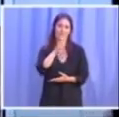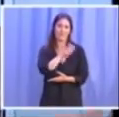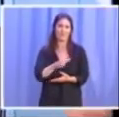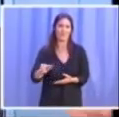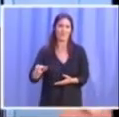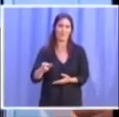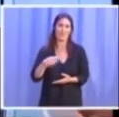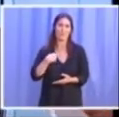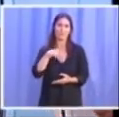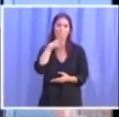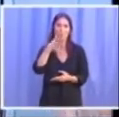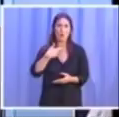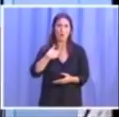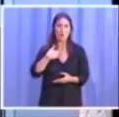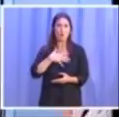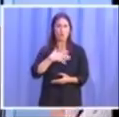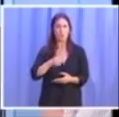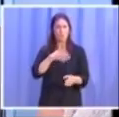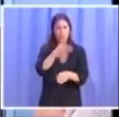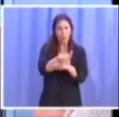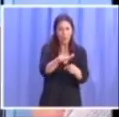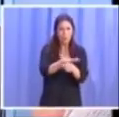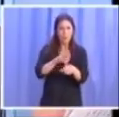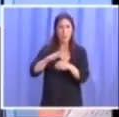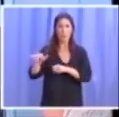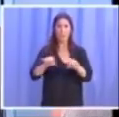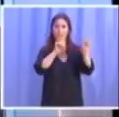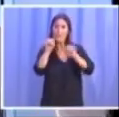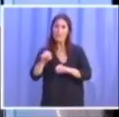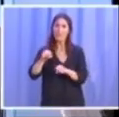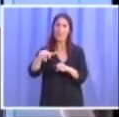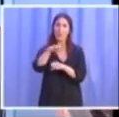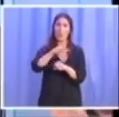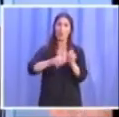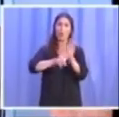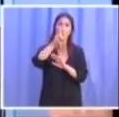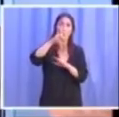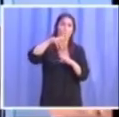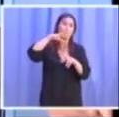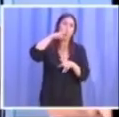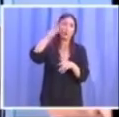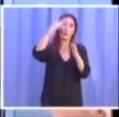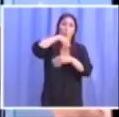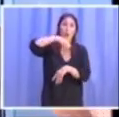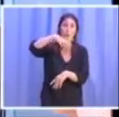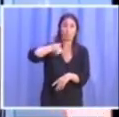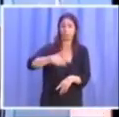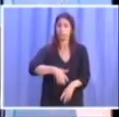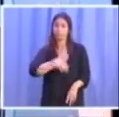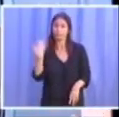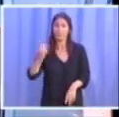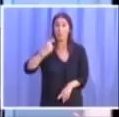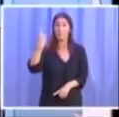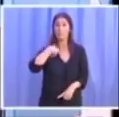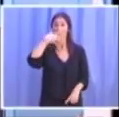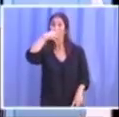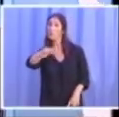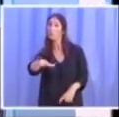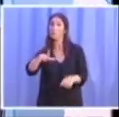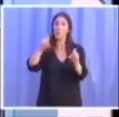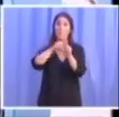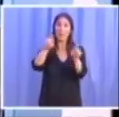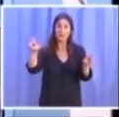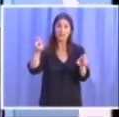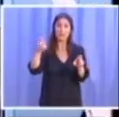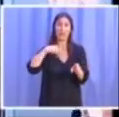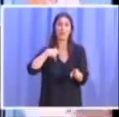a los barrios, que cuando hay que defender a los vecinos de la zona norte porque no tienen luz y es indignante, el primero que denuncia a la compañía, el primero